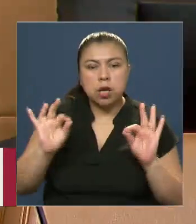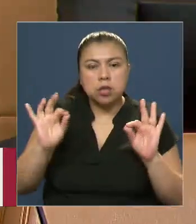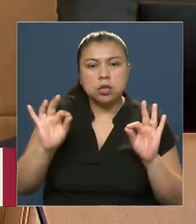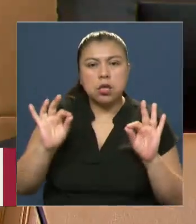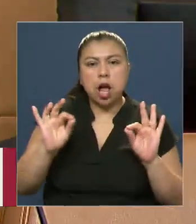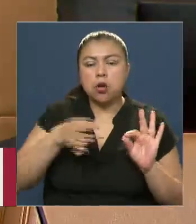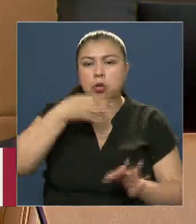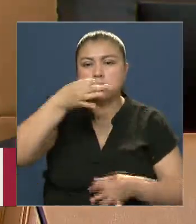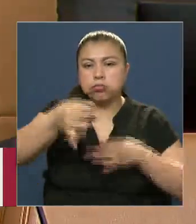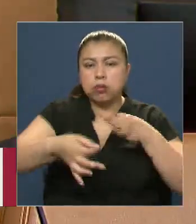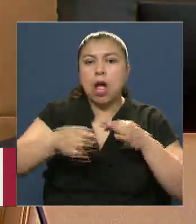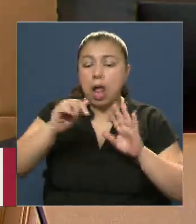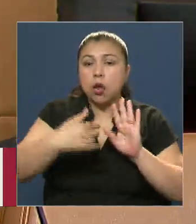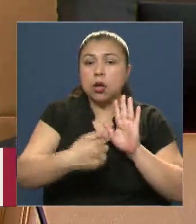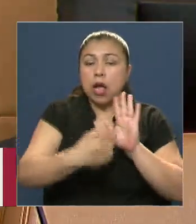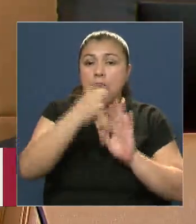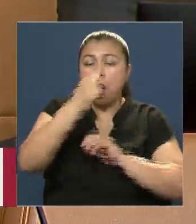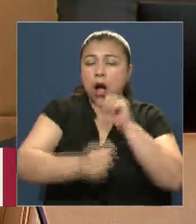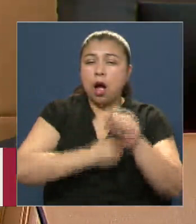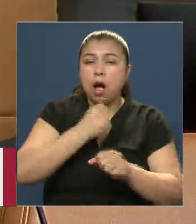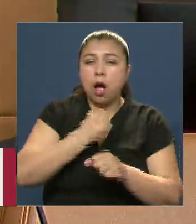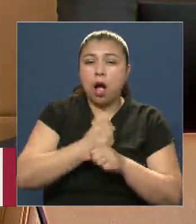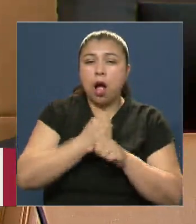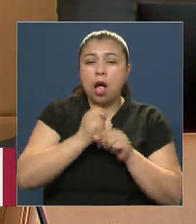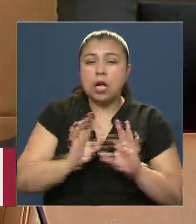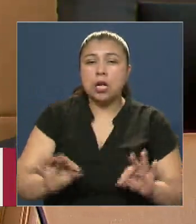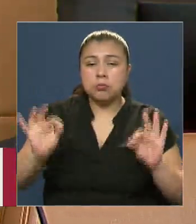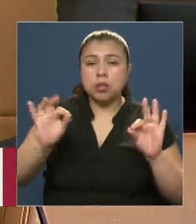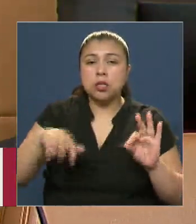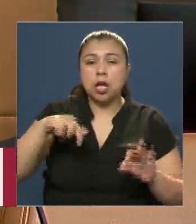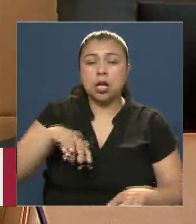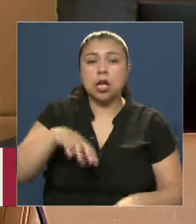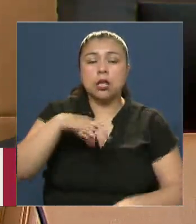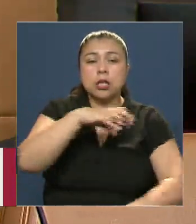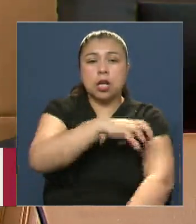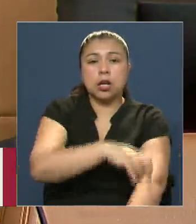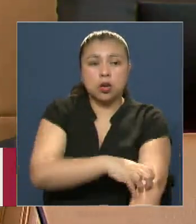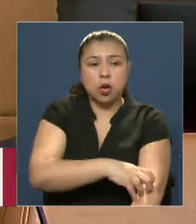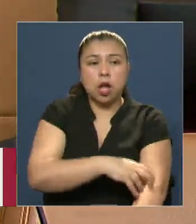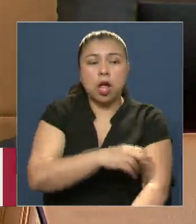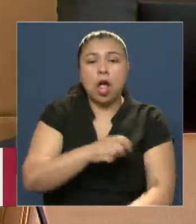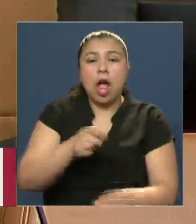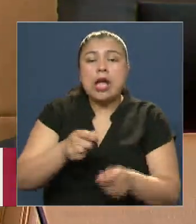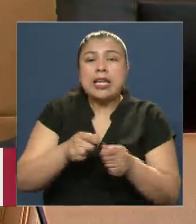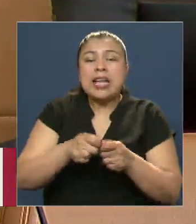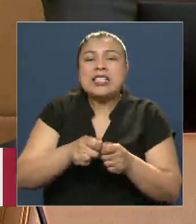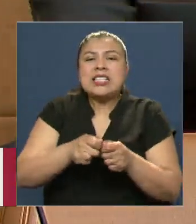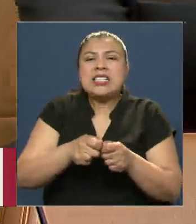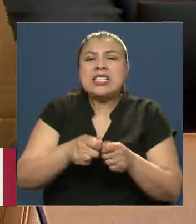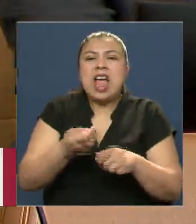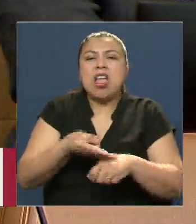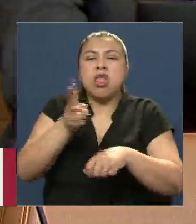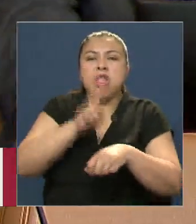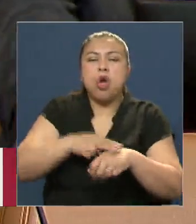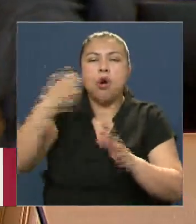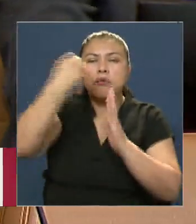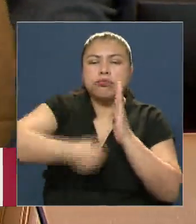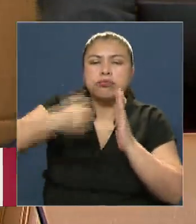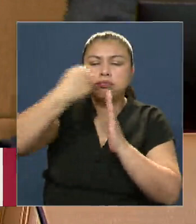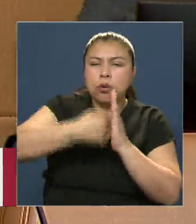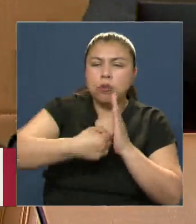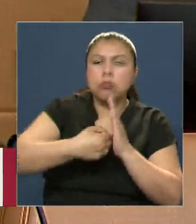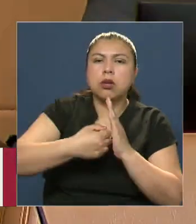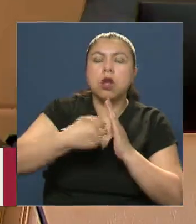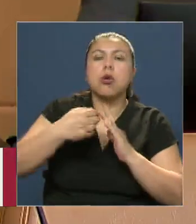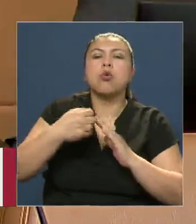ha acontecido en los últimos años, sobre todo acá en la región, es importante que se doblen los esfuerzos en combatir el tráfico de